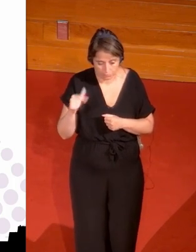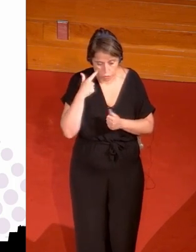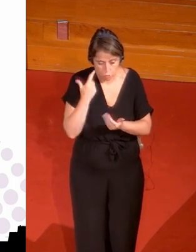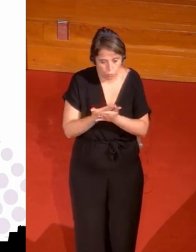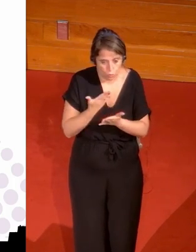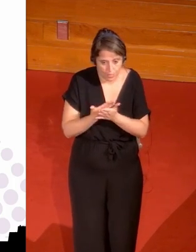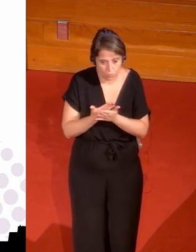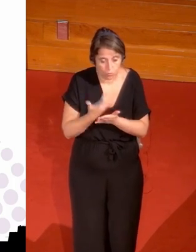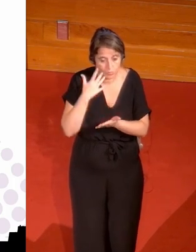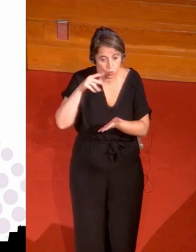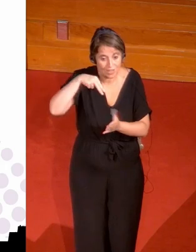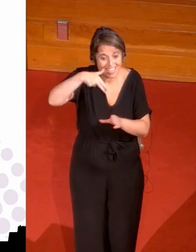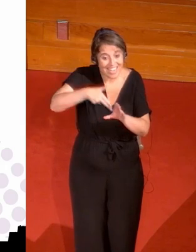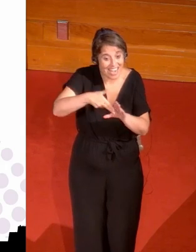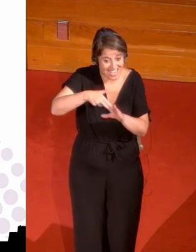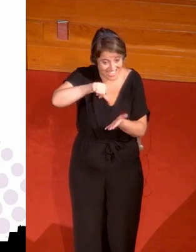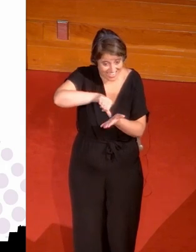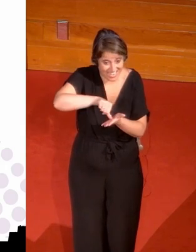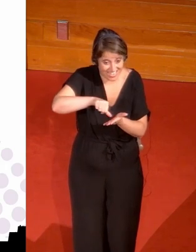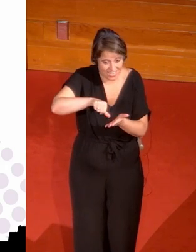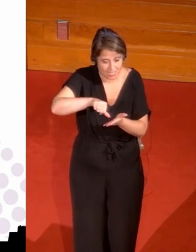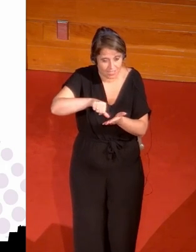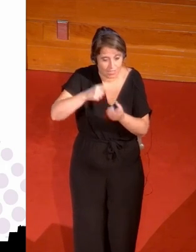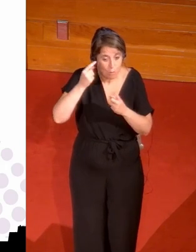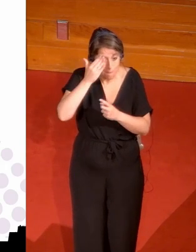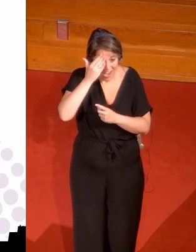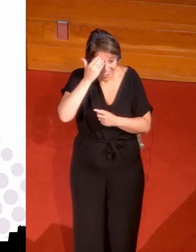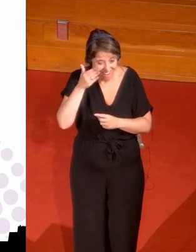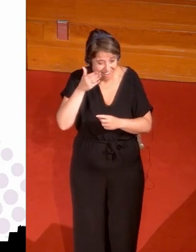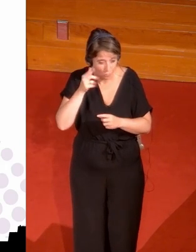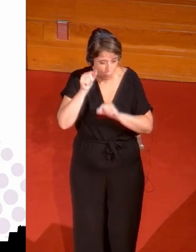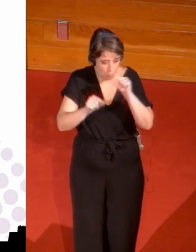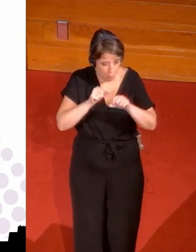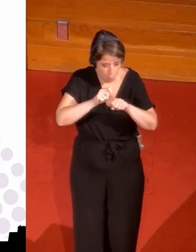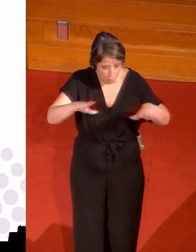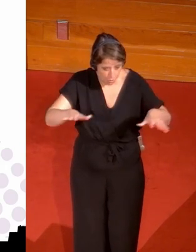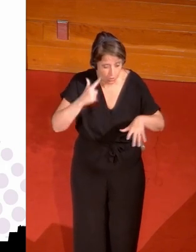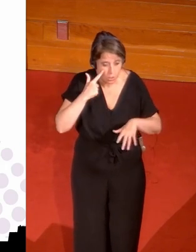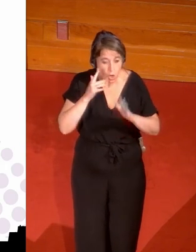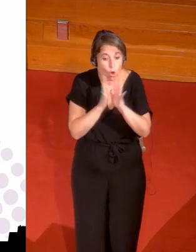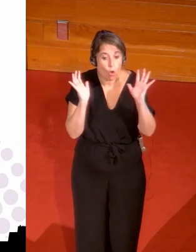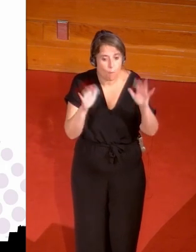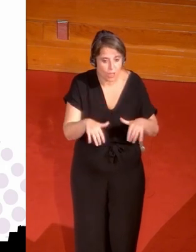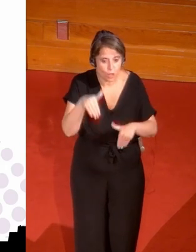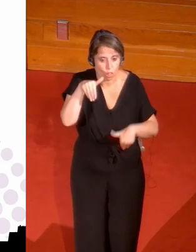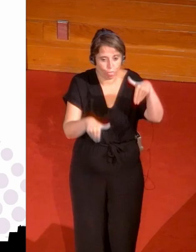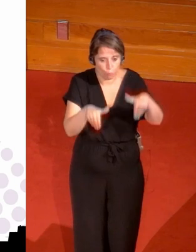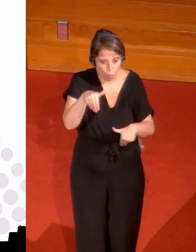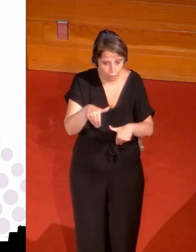comprobado que Irán ha intentado eh hackear eh al la convención demócrata y